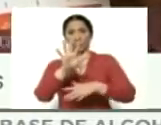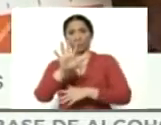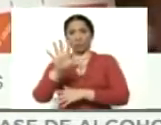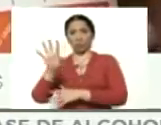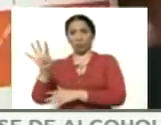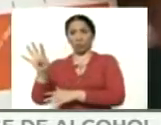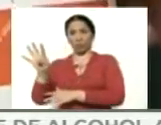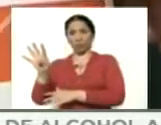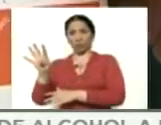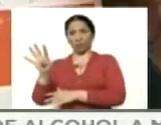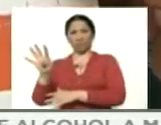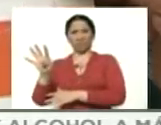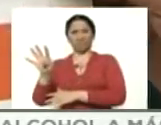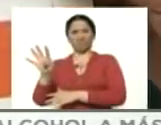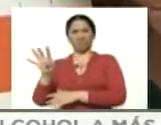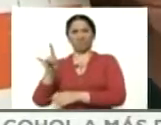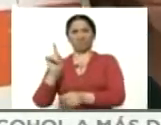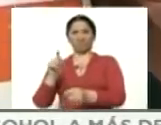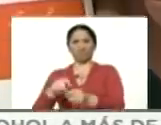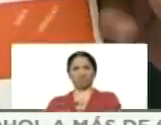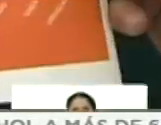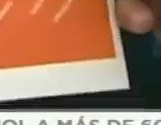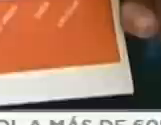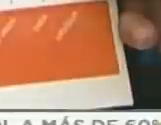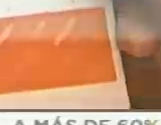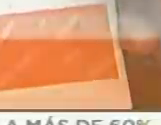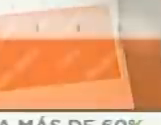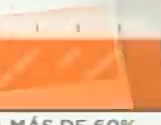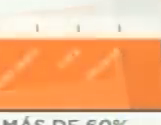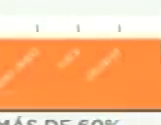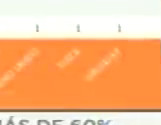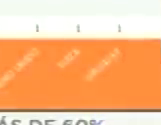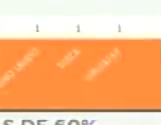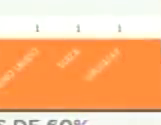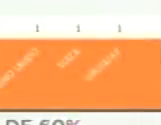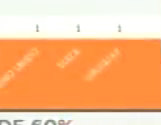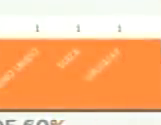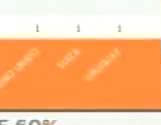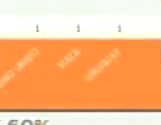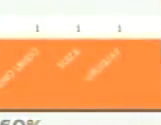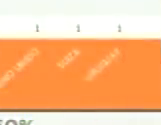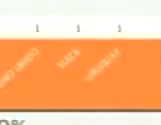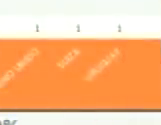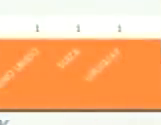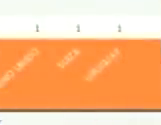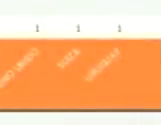954 corresponde a casos importados.